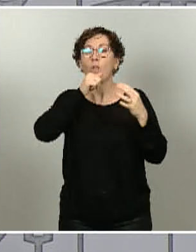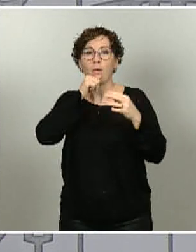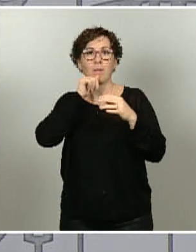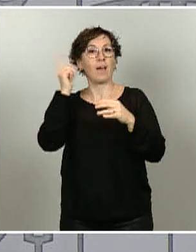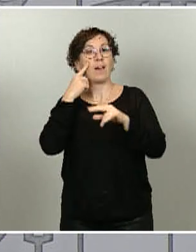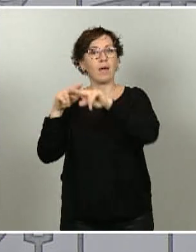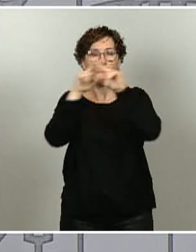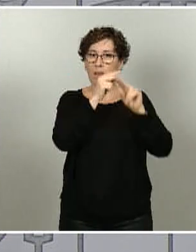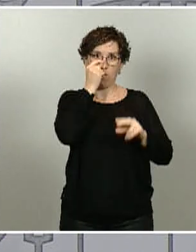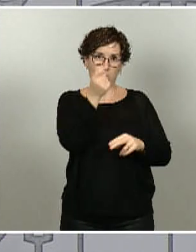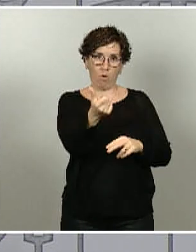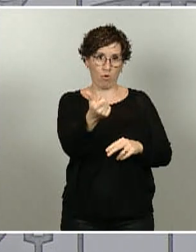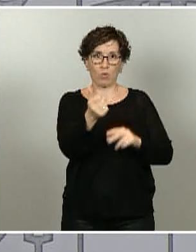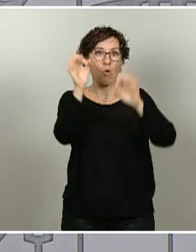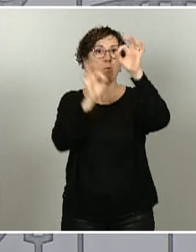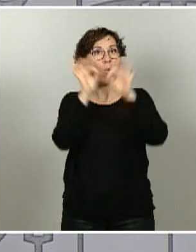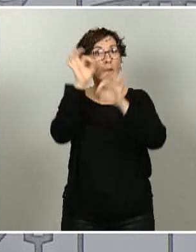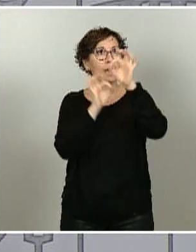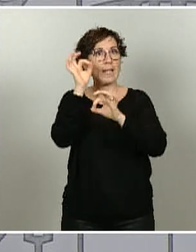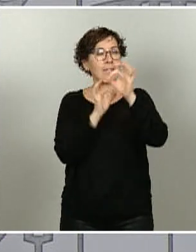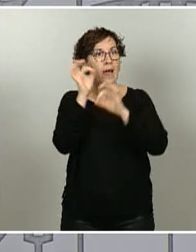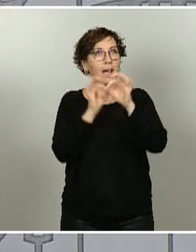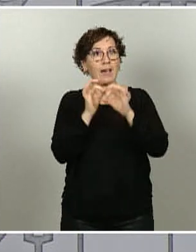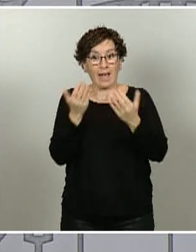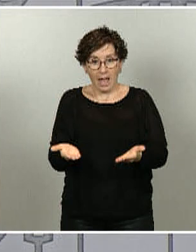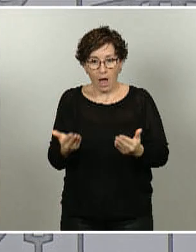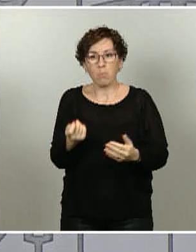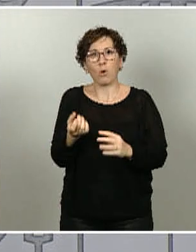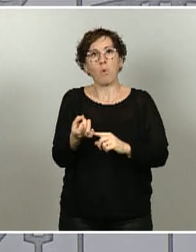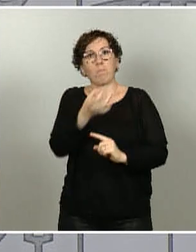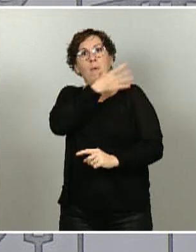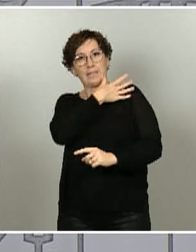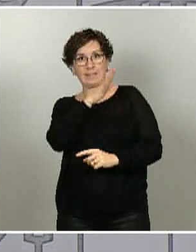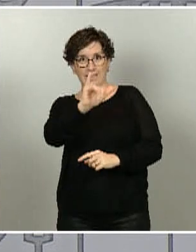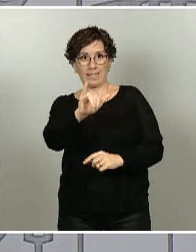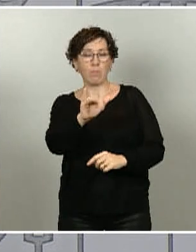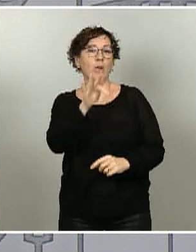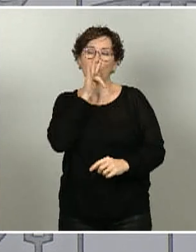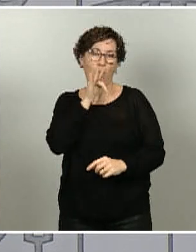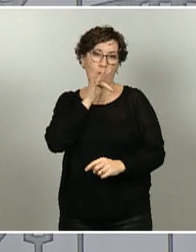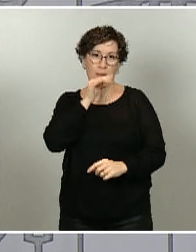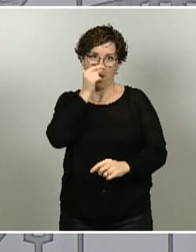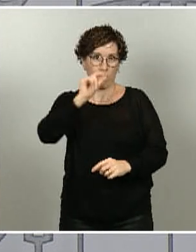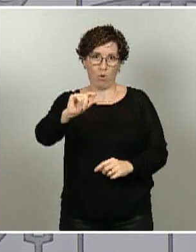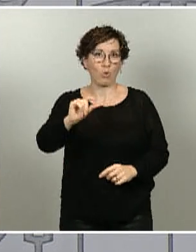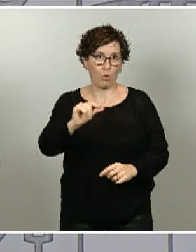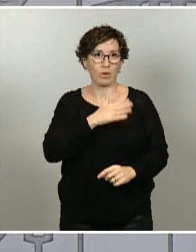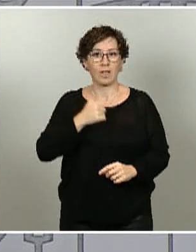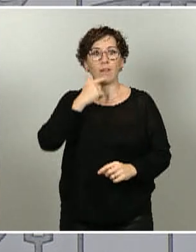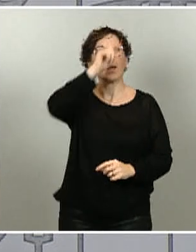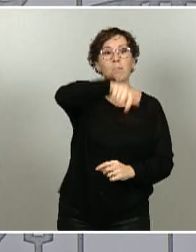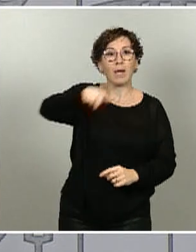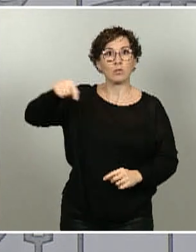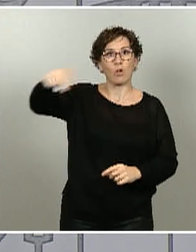un porcentaje mayor que lo que detectábamos hace unas pocas semanas, pero aún así puede haber personas infectadas que no detectemos y que en algún